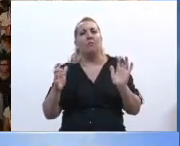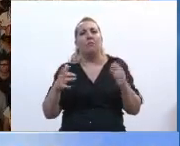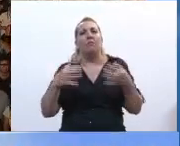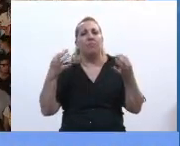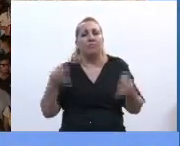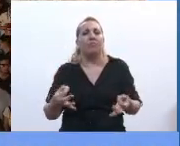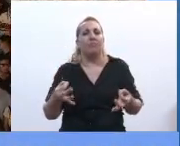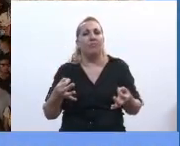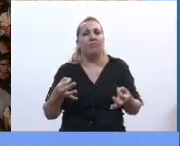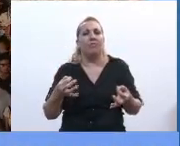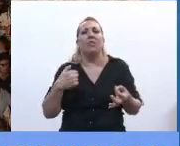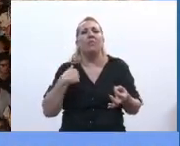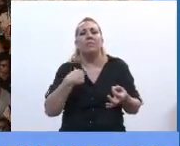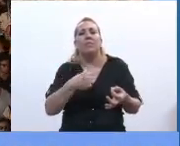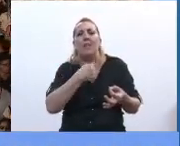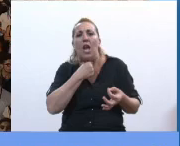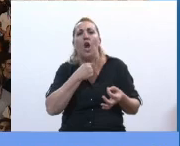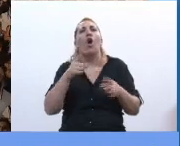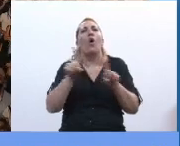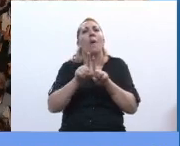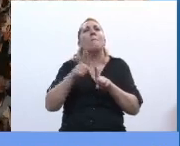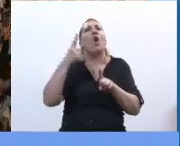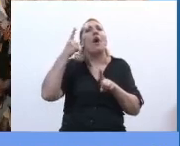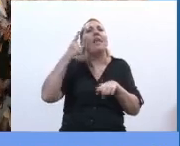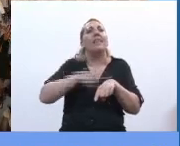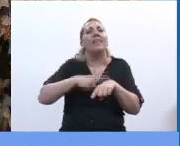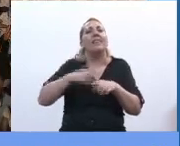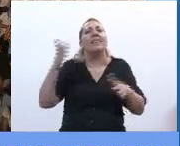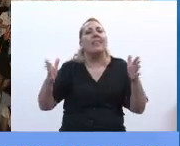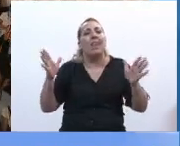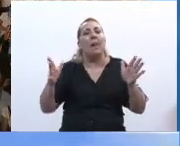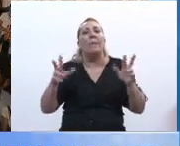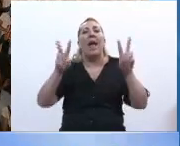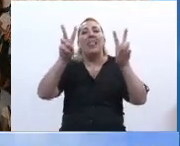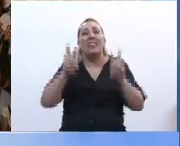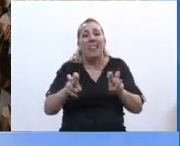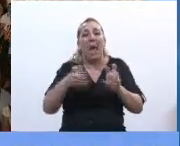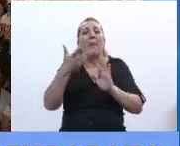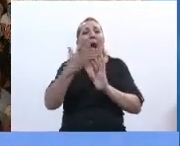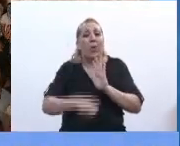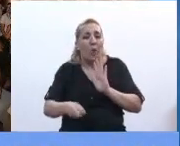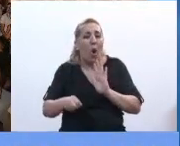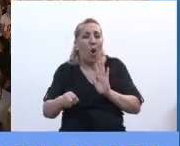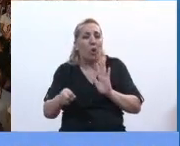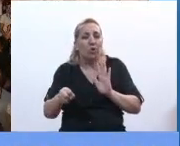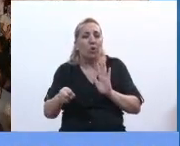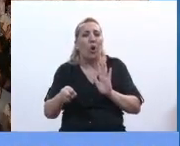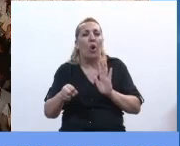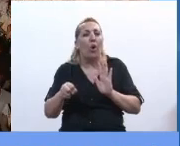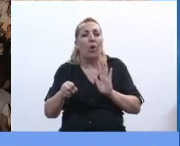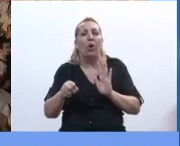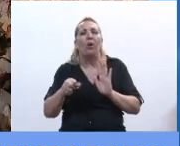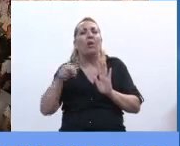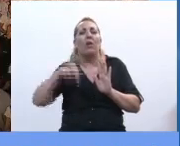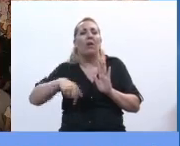en un lugar pero trato de ser cronológico el tema del aborto es última que la argentina tiene